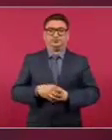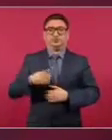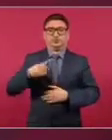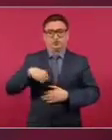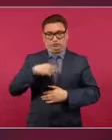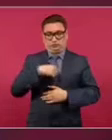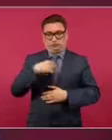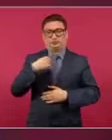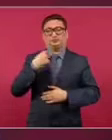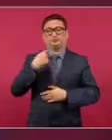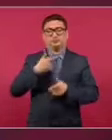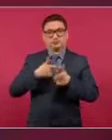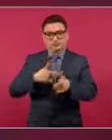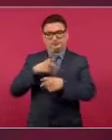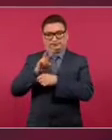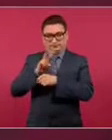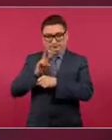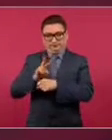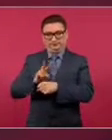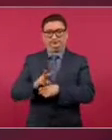pendientes.